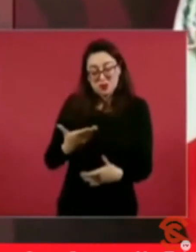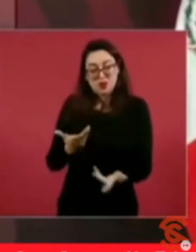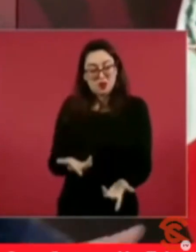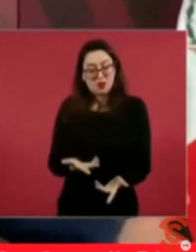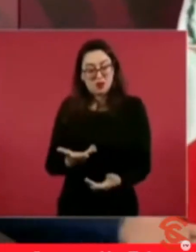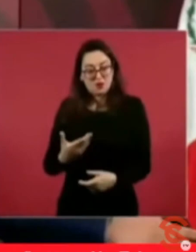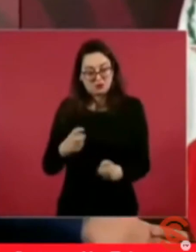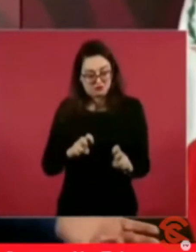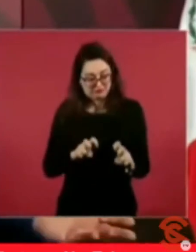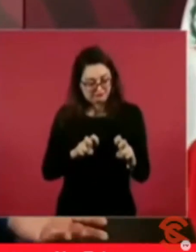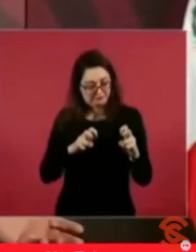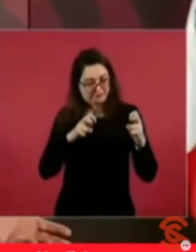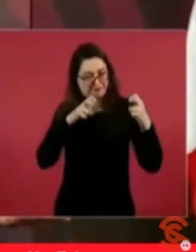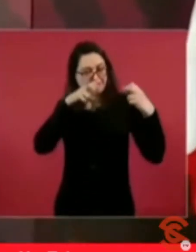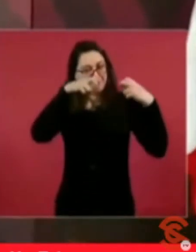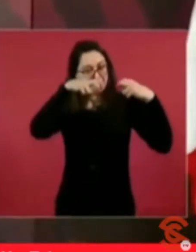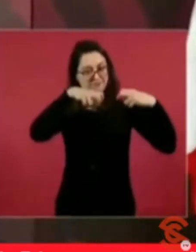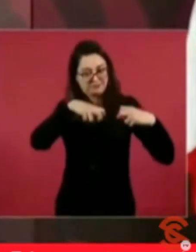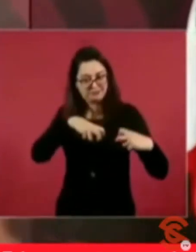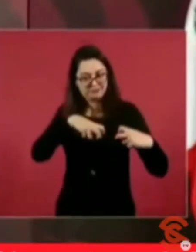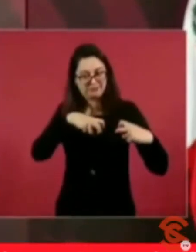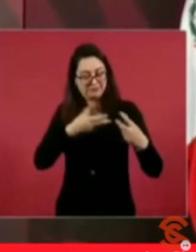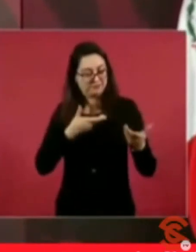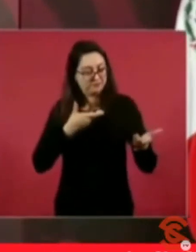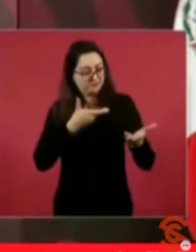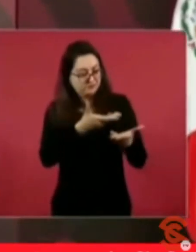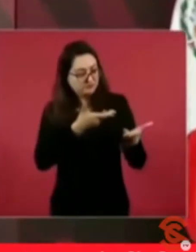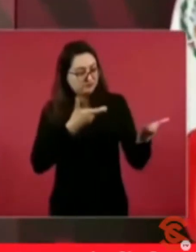hablando del combate a la droga